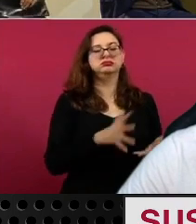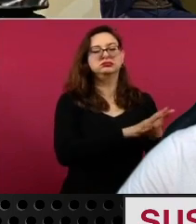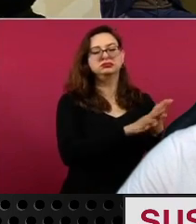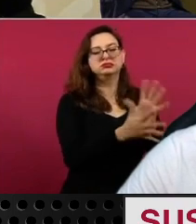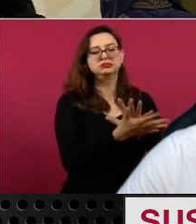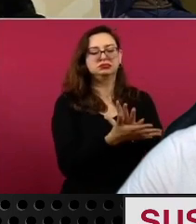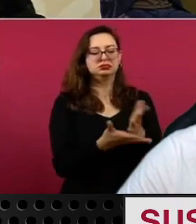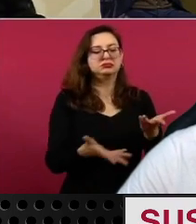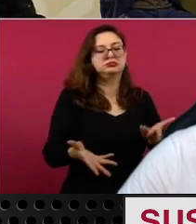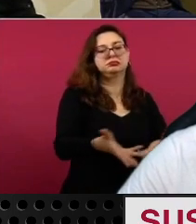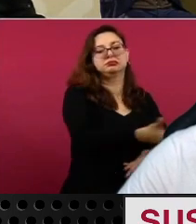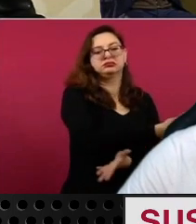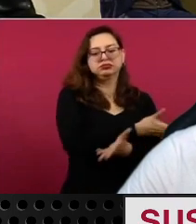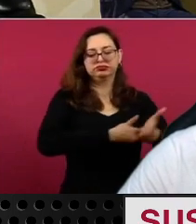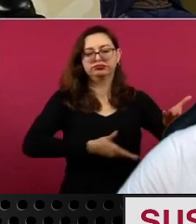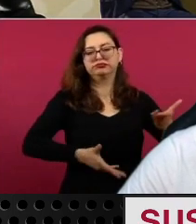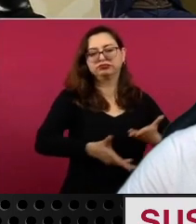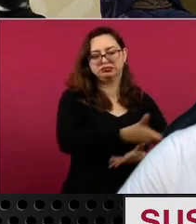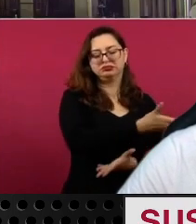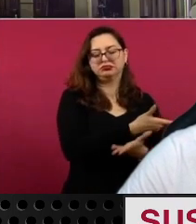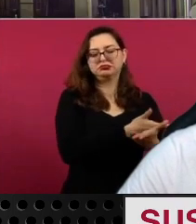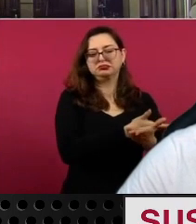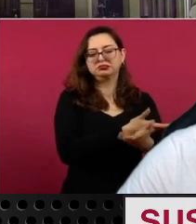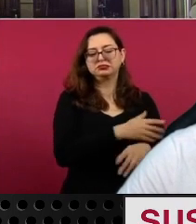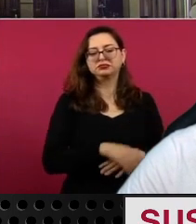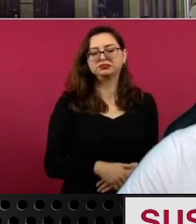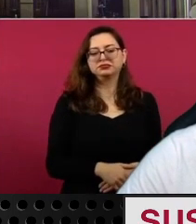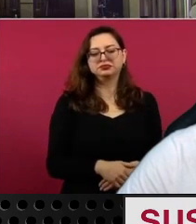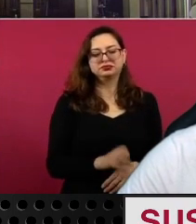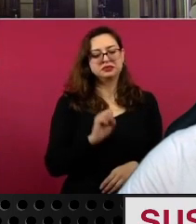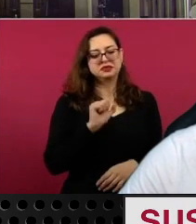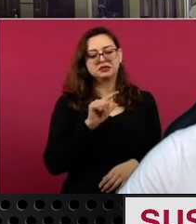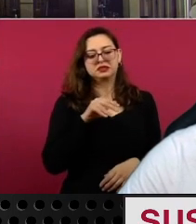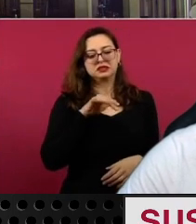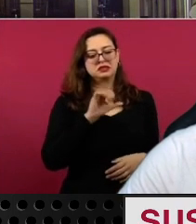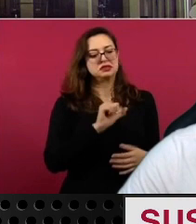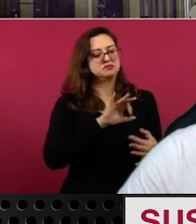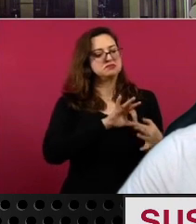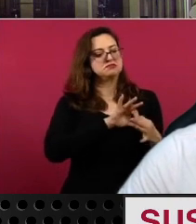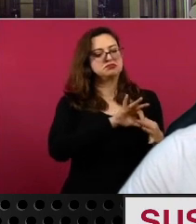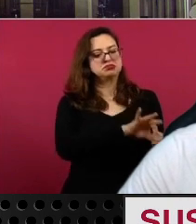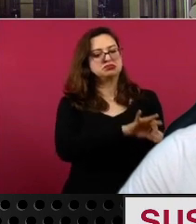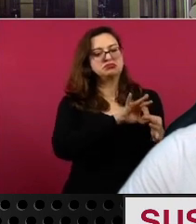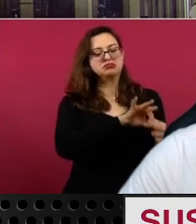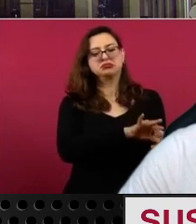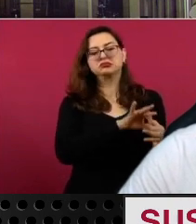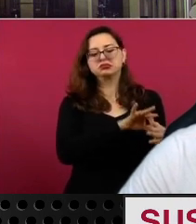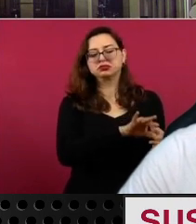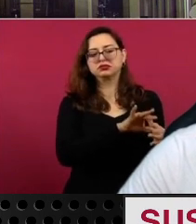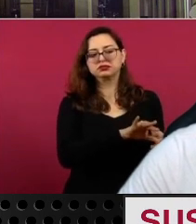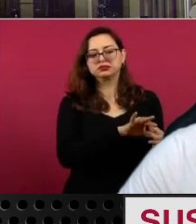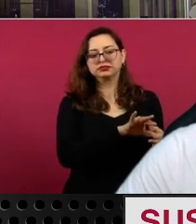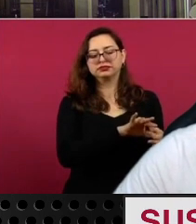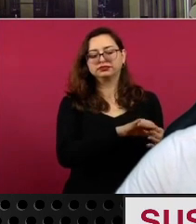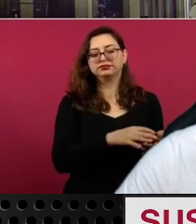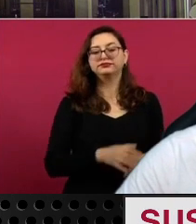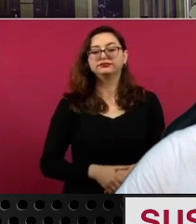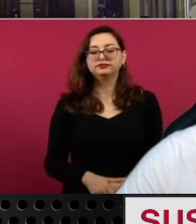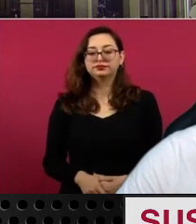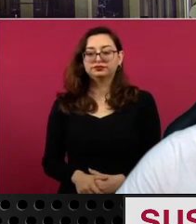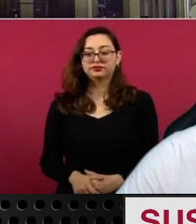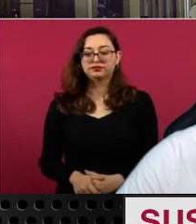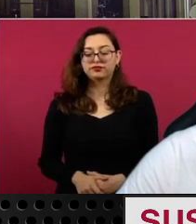ya aquí hemos hablado de cómo este pues cauce hacía libros